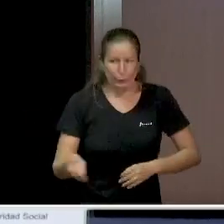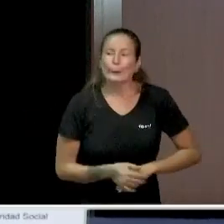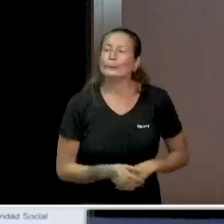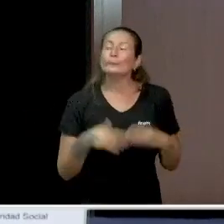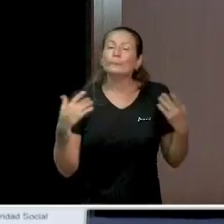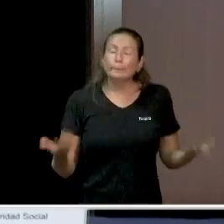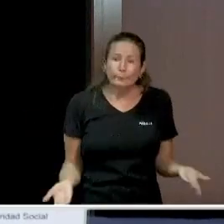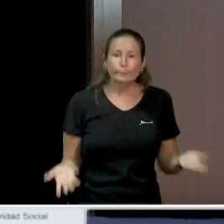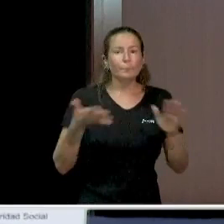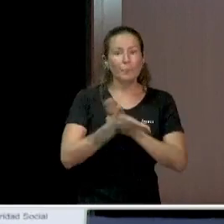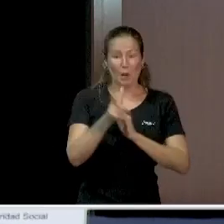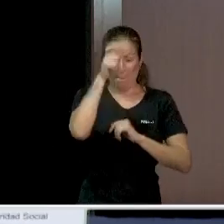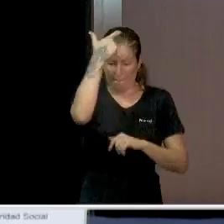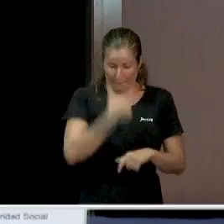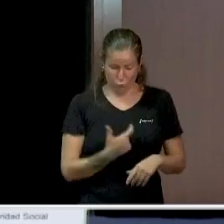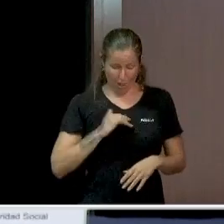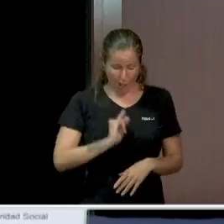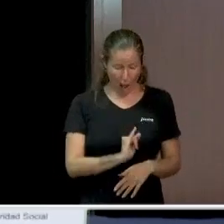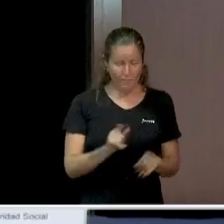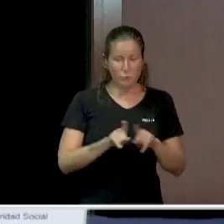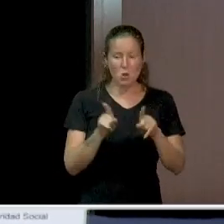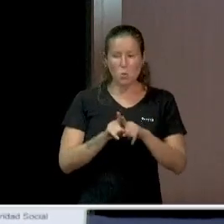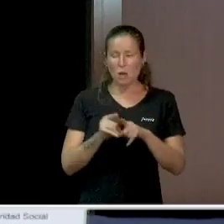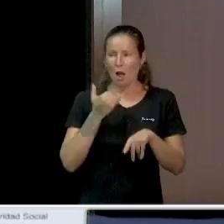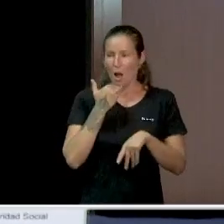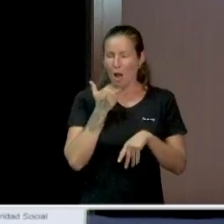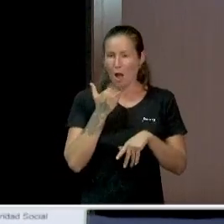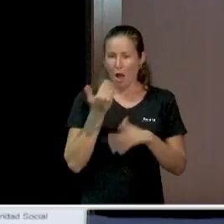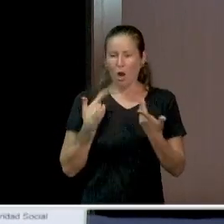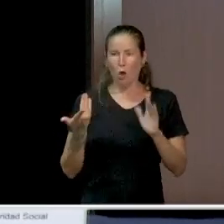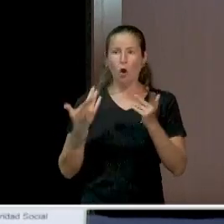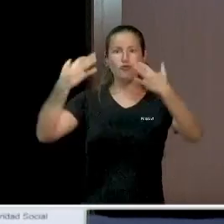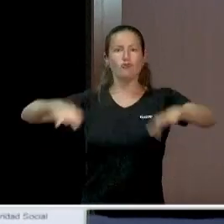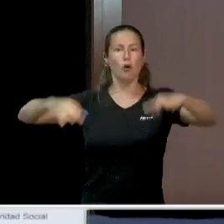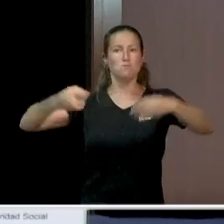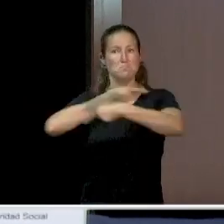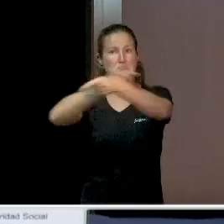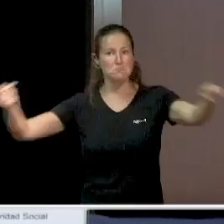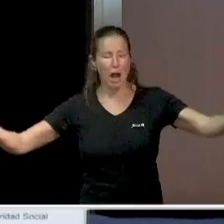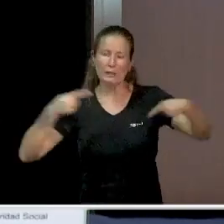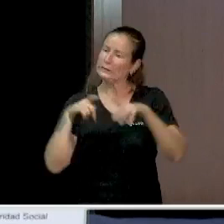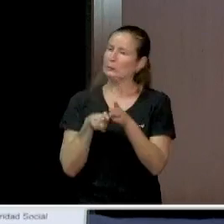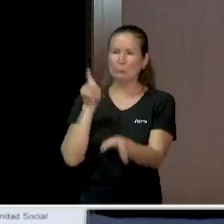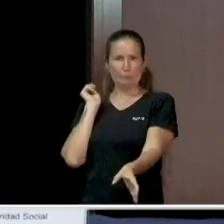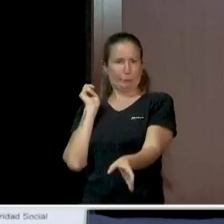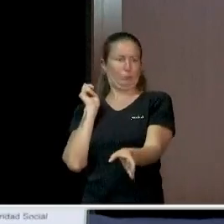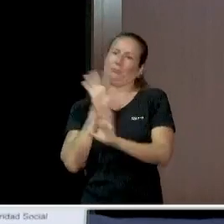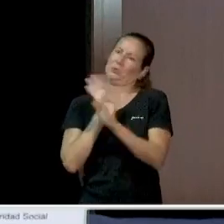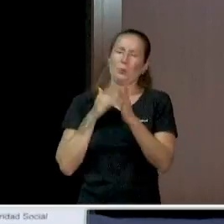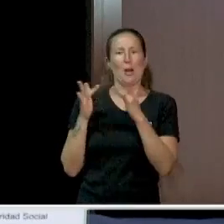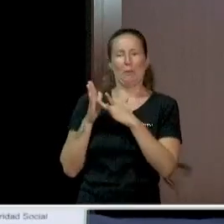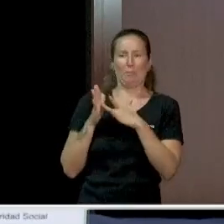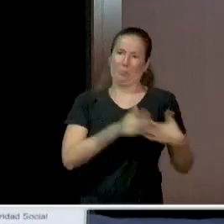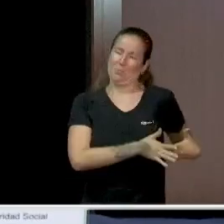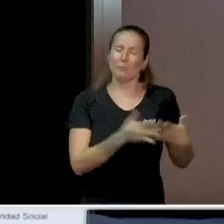la persona que las padece pues se aparta de lo que podríamos denominar el estándar normal. Y quiero hacer hincapié en